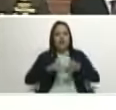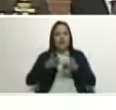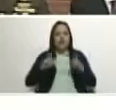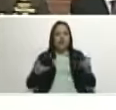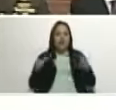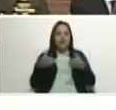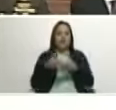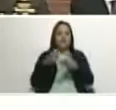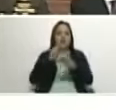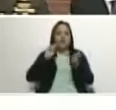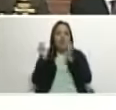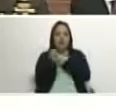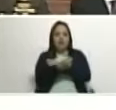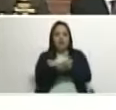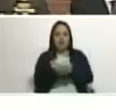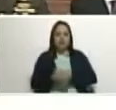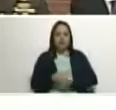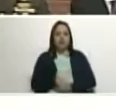partido El Cambio,